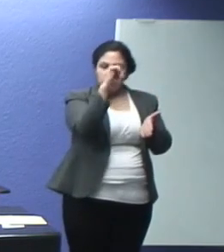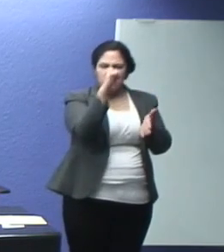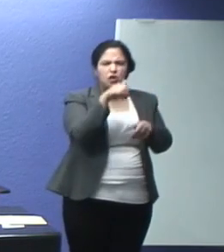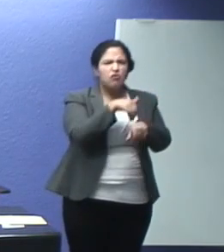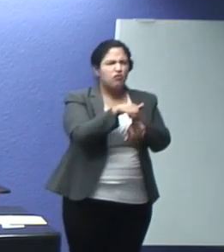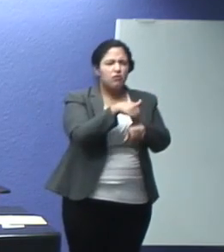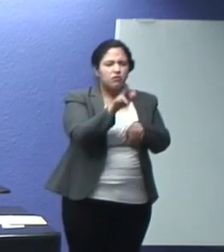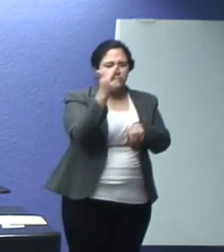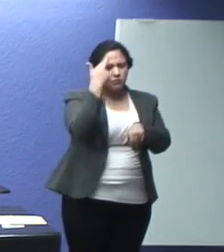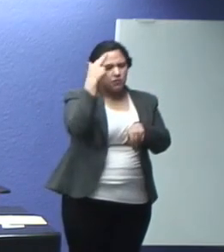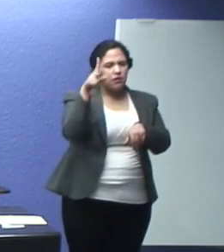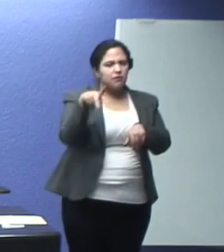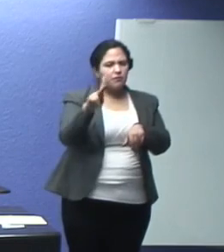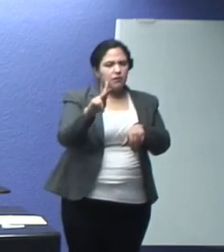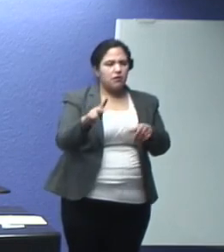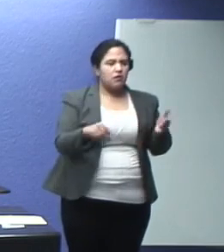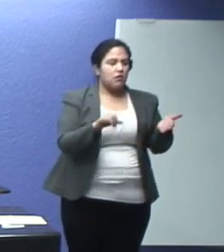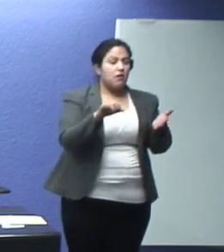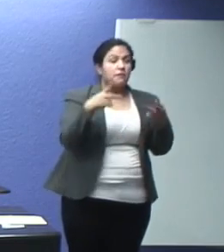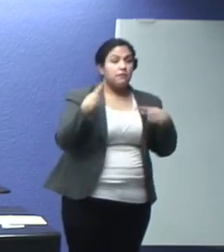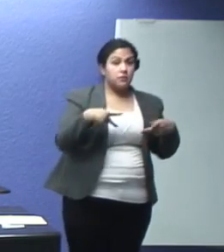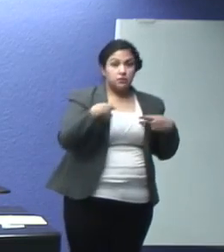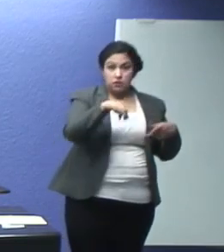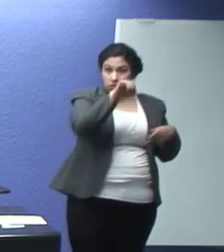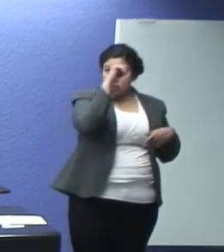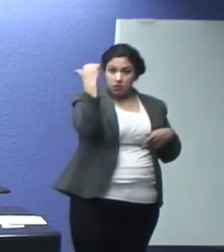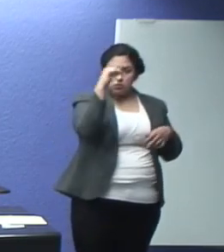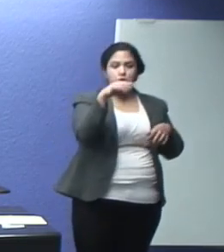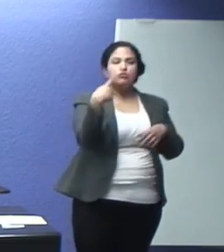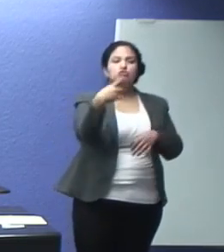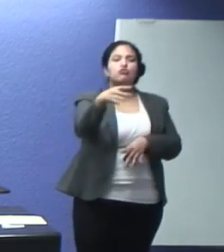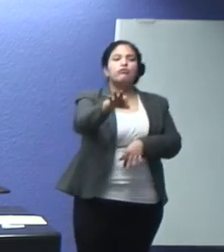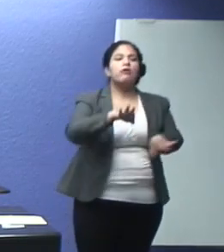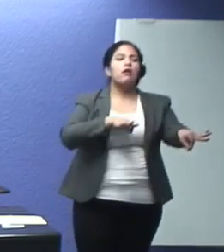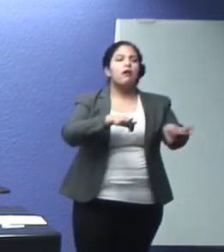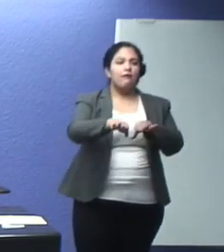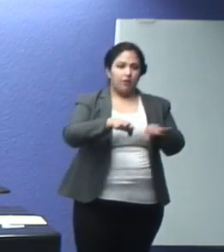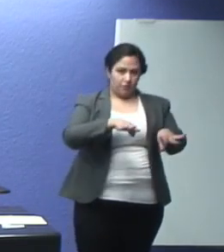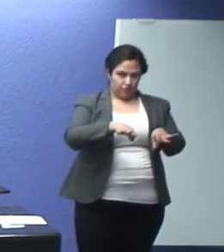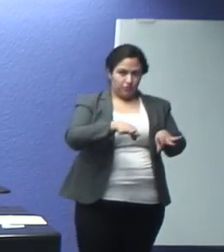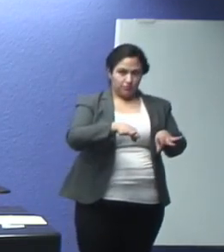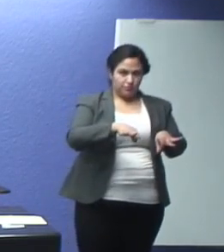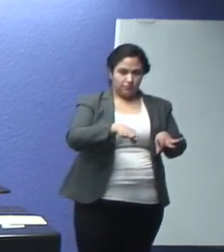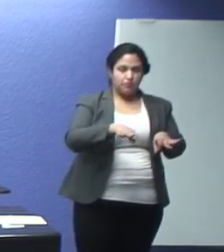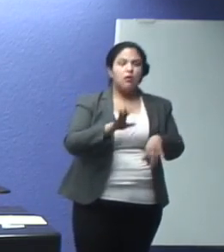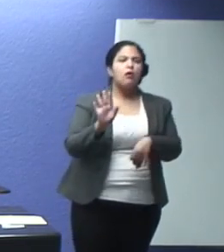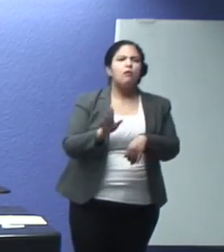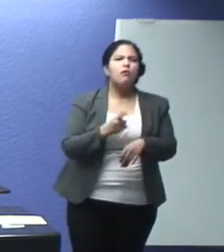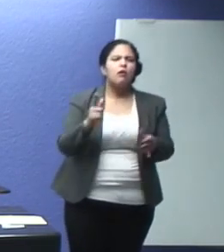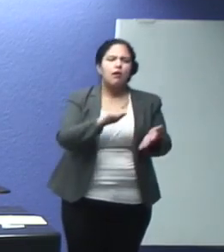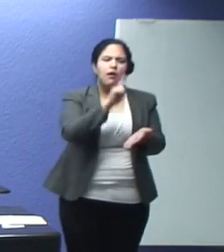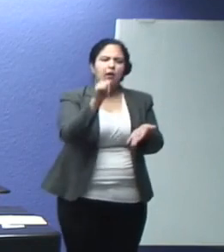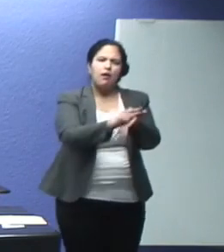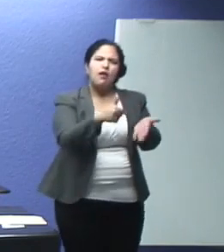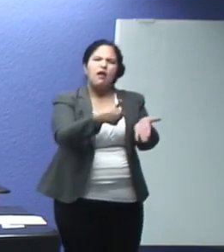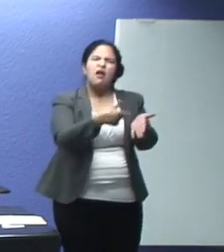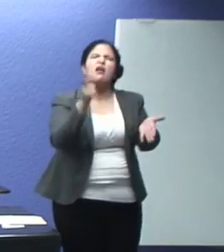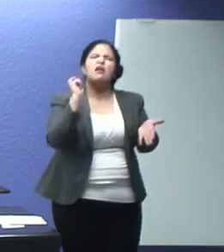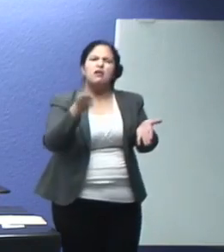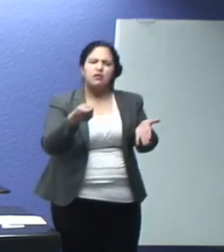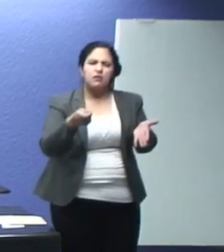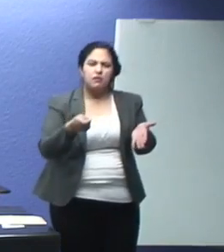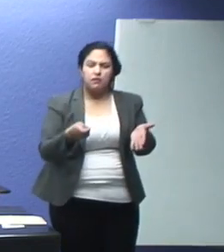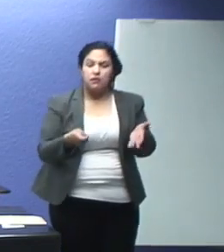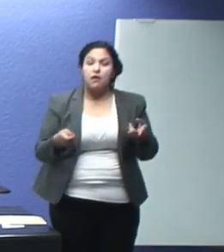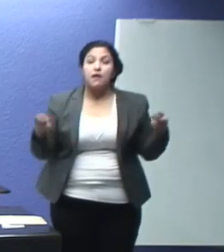pero sí referente al derecho al trabajo de las personas con discapacidad, de las personas autistas, porque la ley lo que señalaba es que deberían